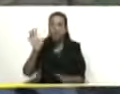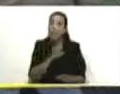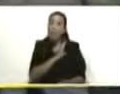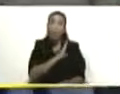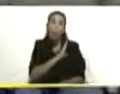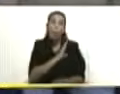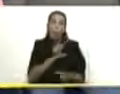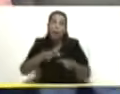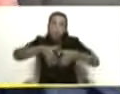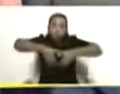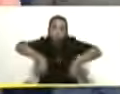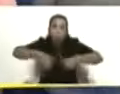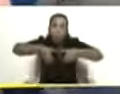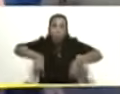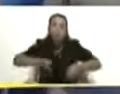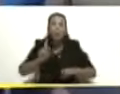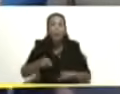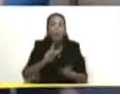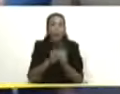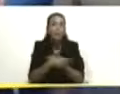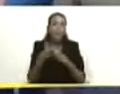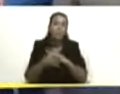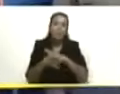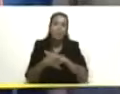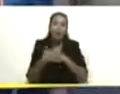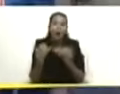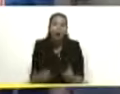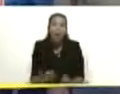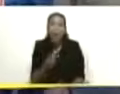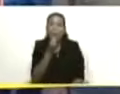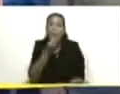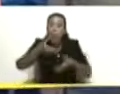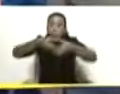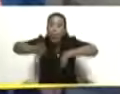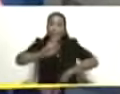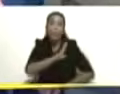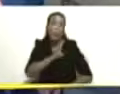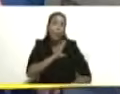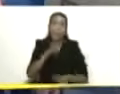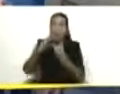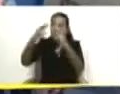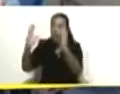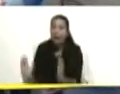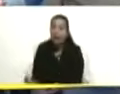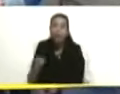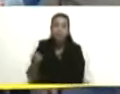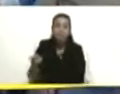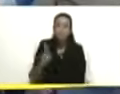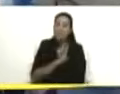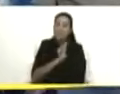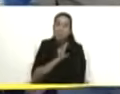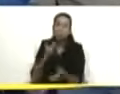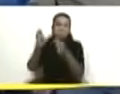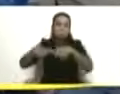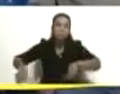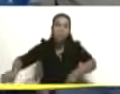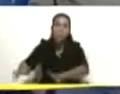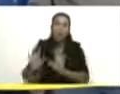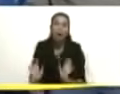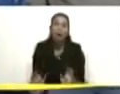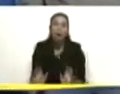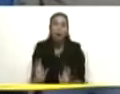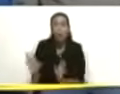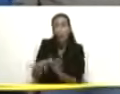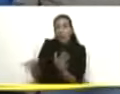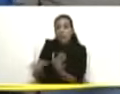De ponedora cambié la tecnología. Ahora nos comemos huevo criollo, ¿ah?, con la